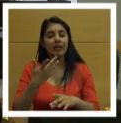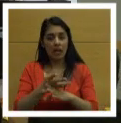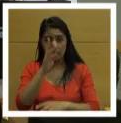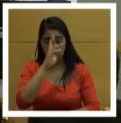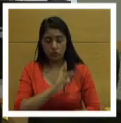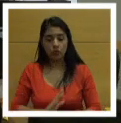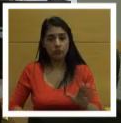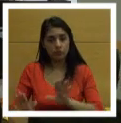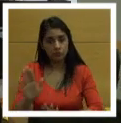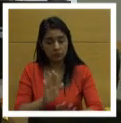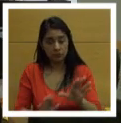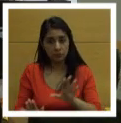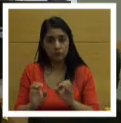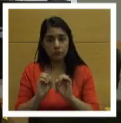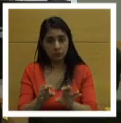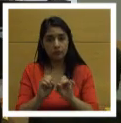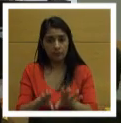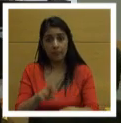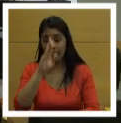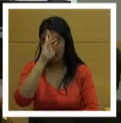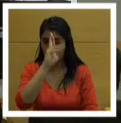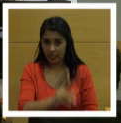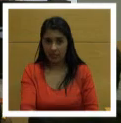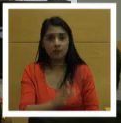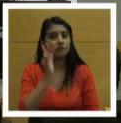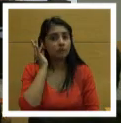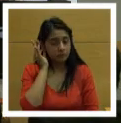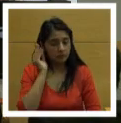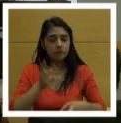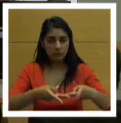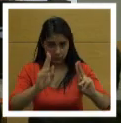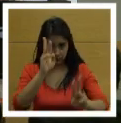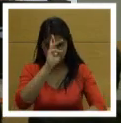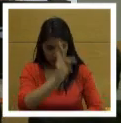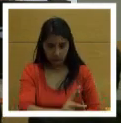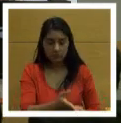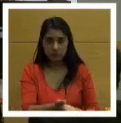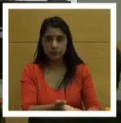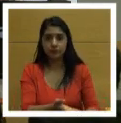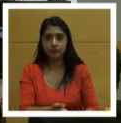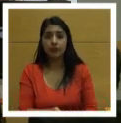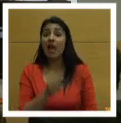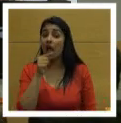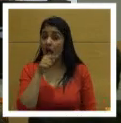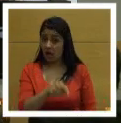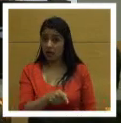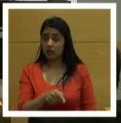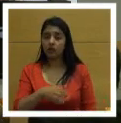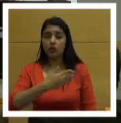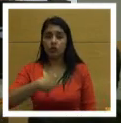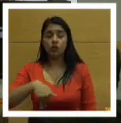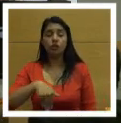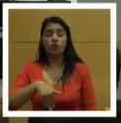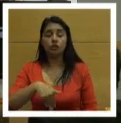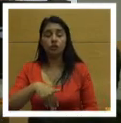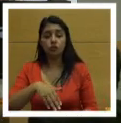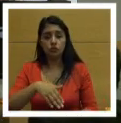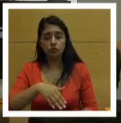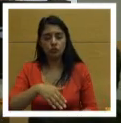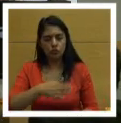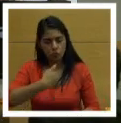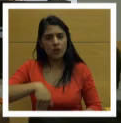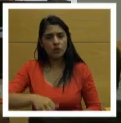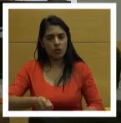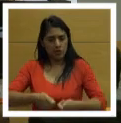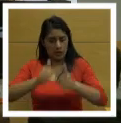funde en el respeto hacia la mujer y a sus derechos. Es allí entonces donde en definitiva surge nuestro gran desafío